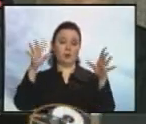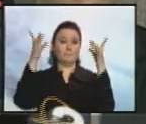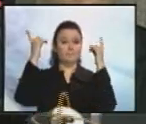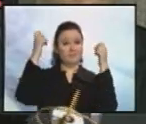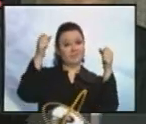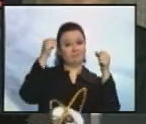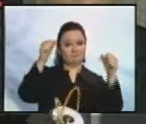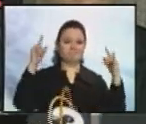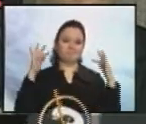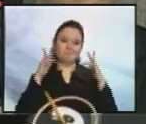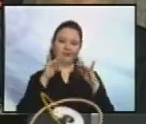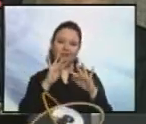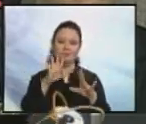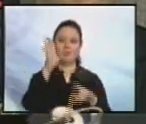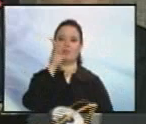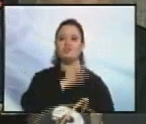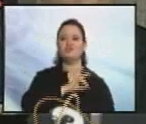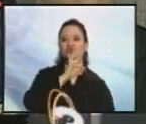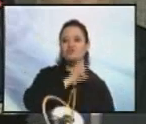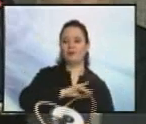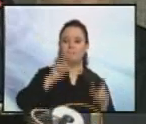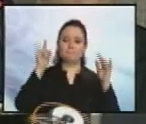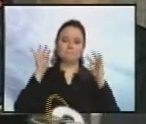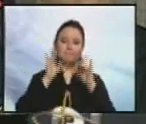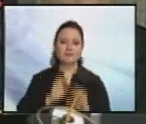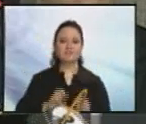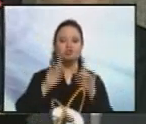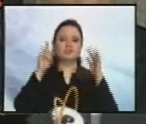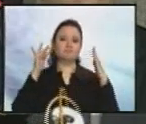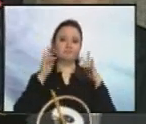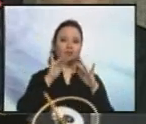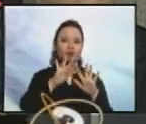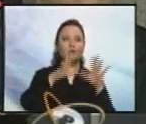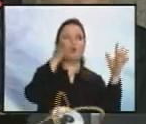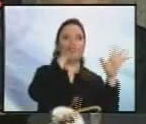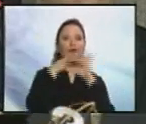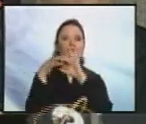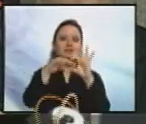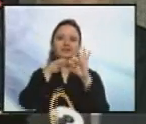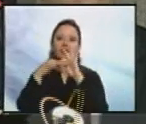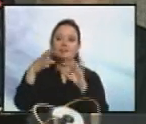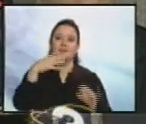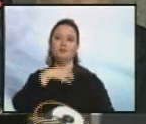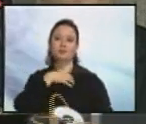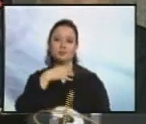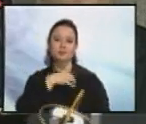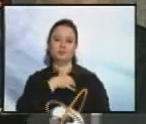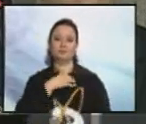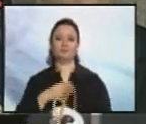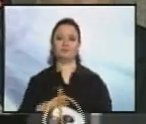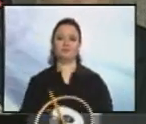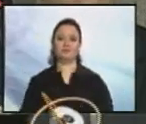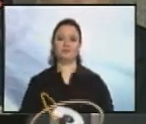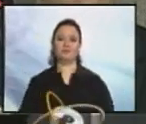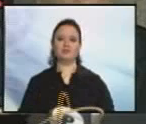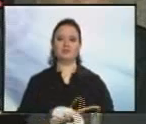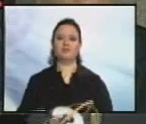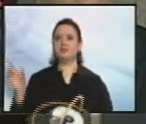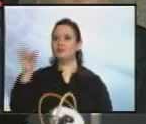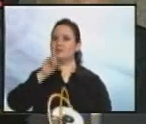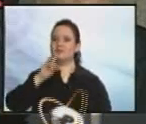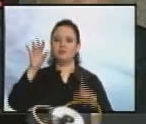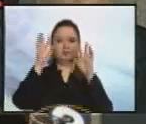de una sociedad movilizada por sí misma, sin dirigentes ni